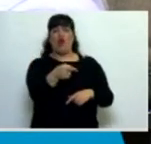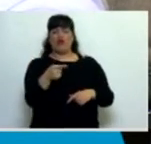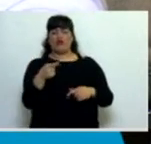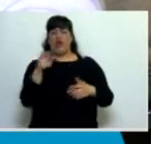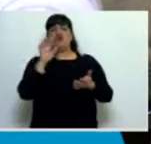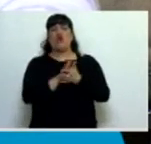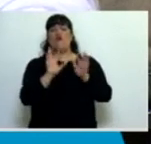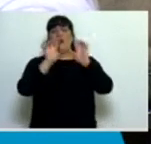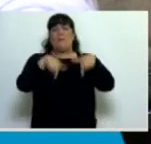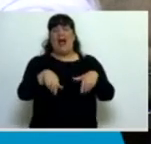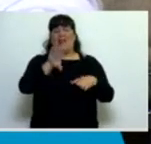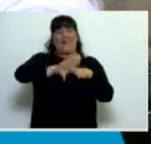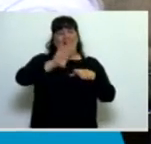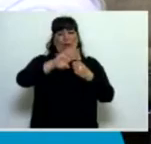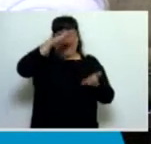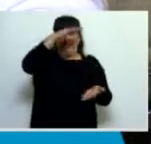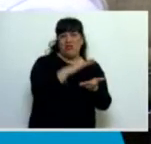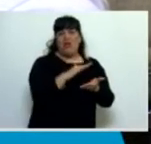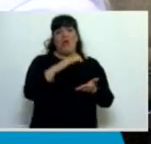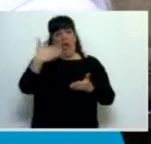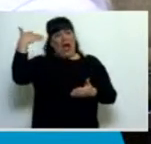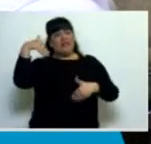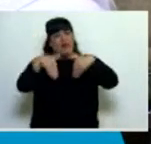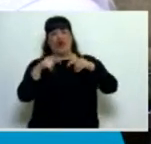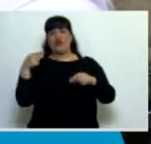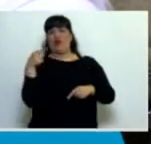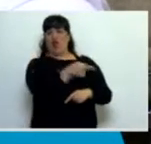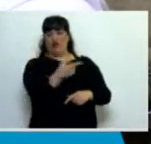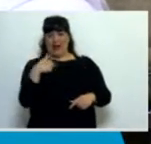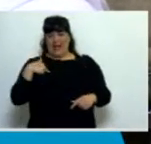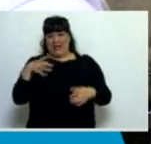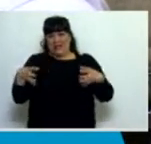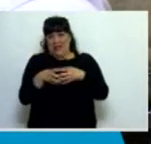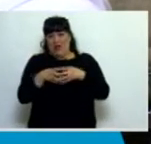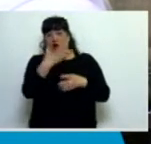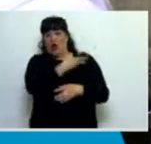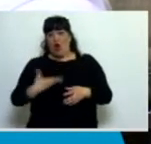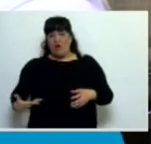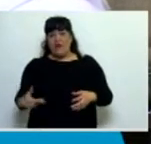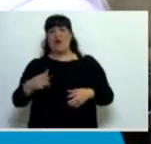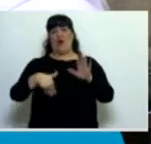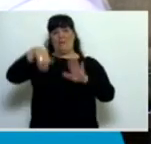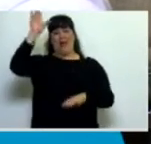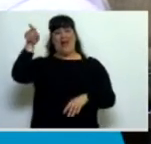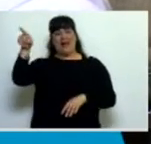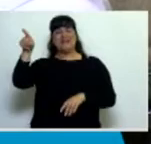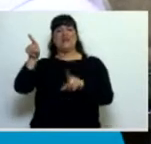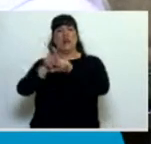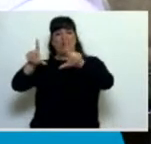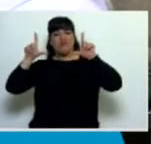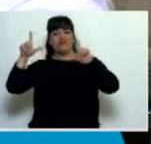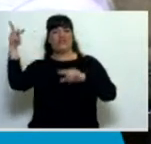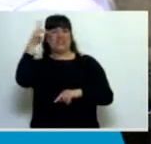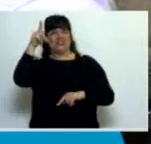de desendeudamiento que ha tenido este gobierno, fundamentalmente con Néstor